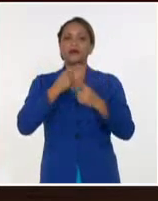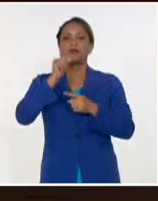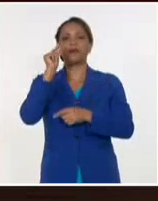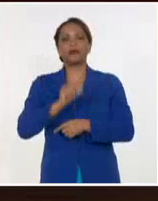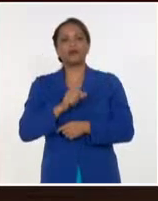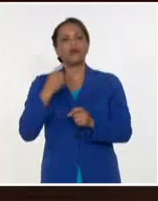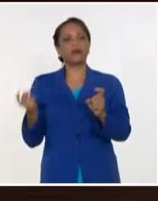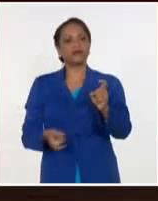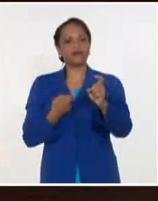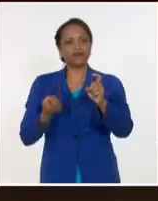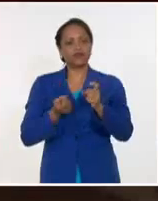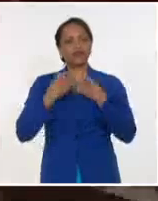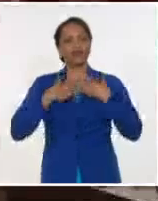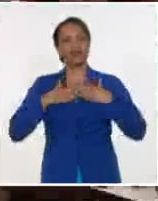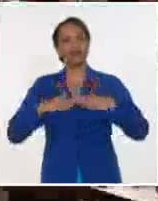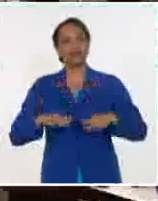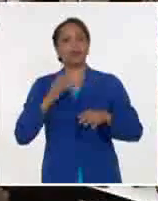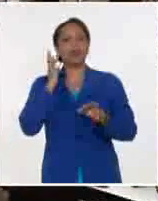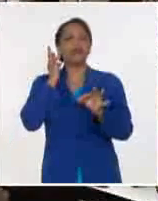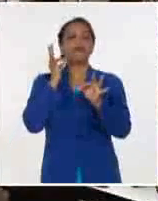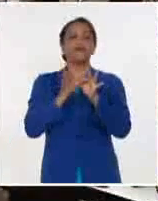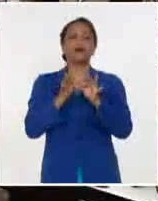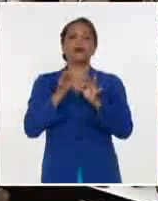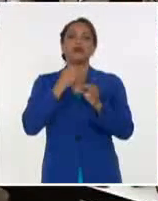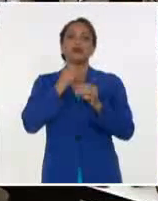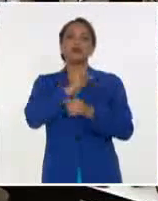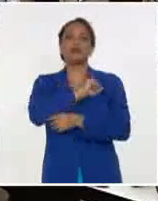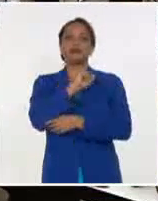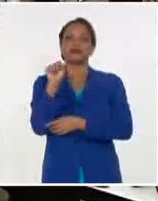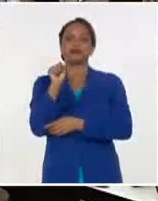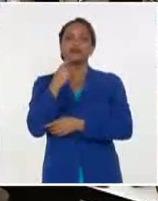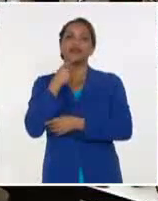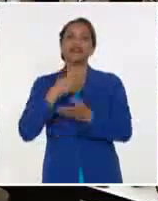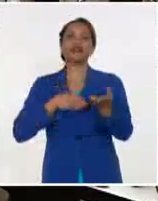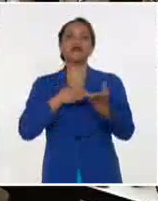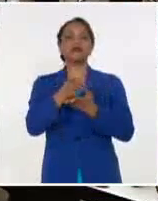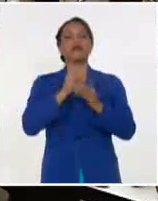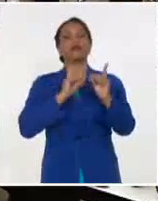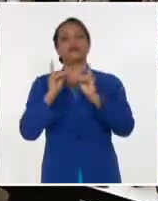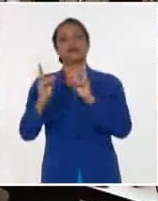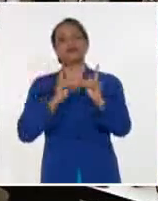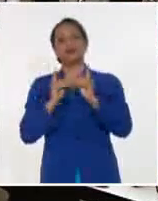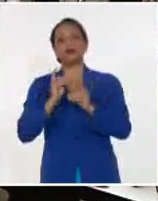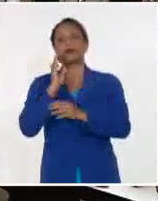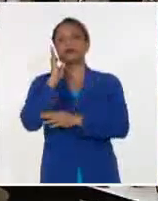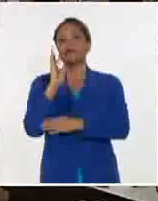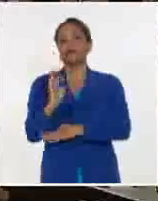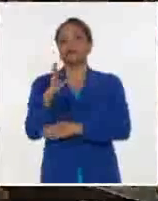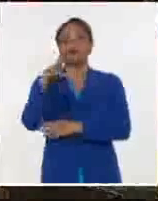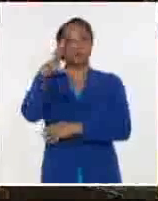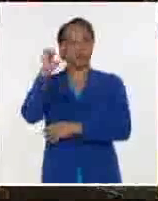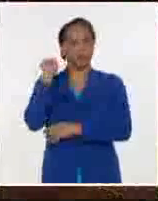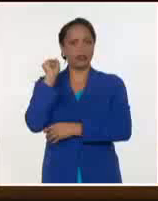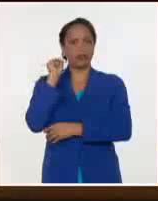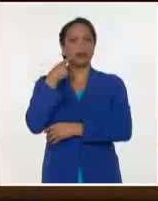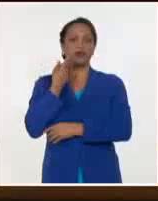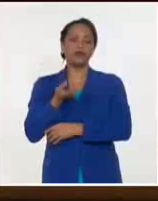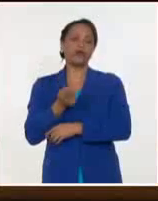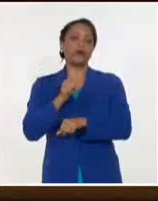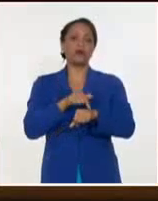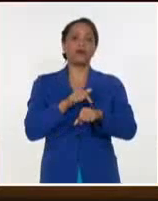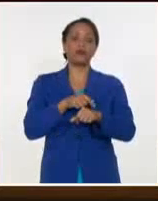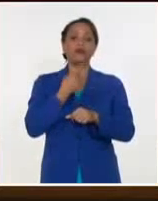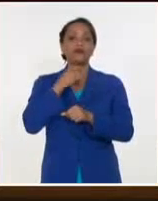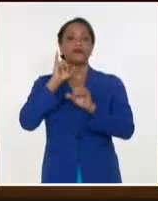paciencia, fe y patriotismo el camino del diálogo, el respeto y el entendimiento cuando parecía